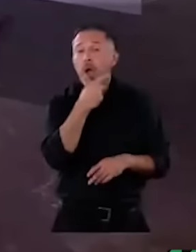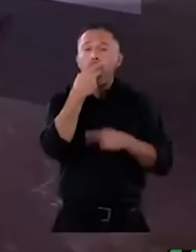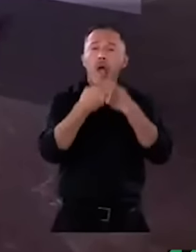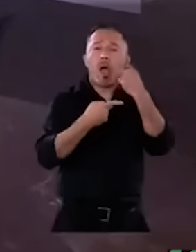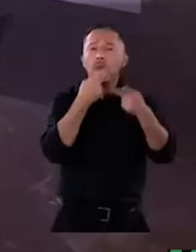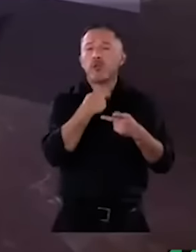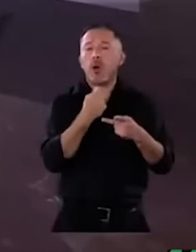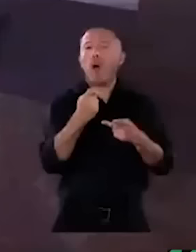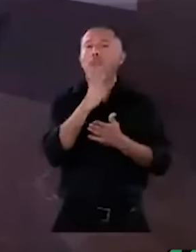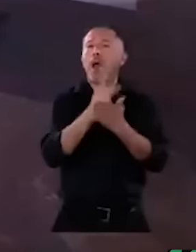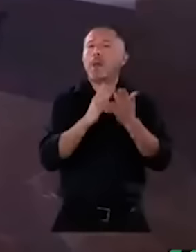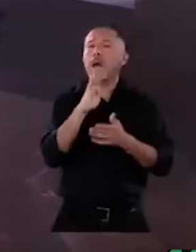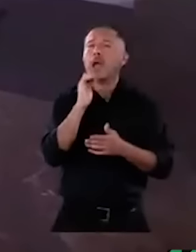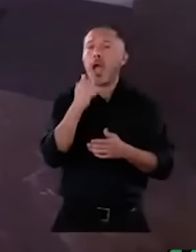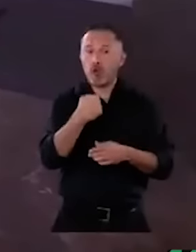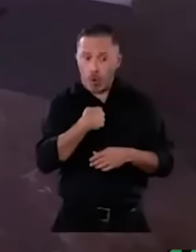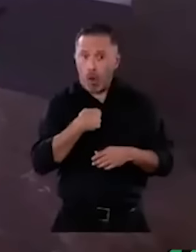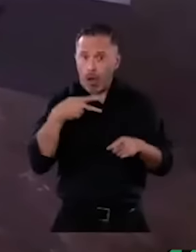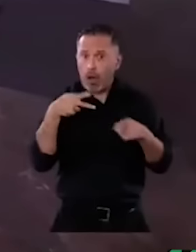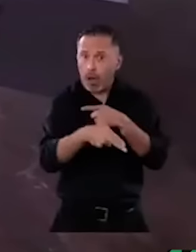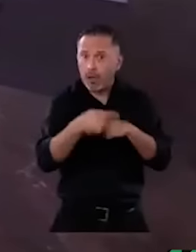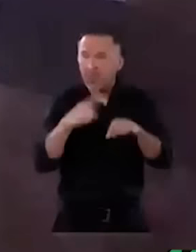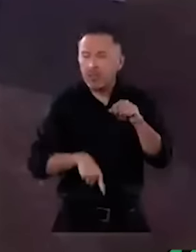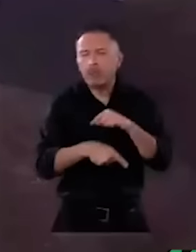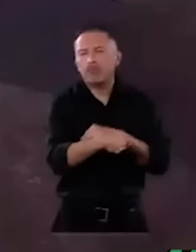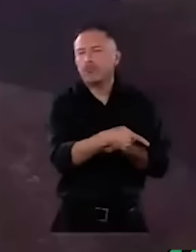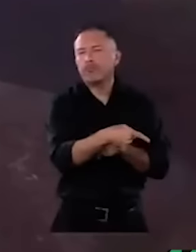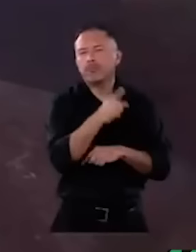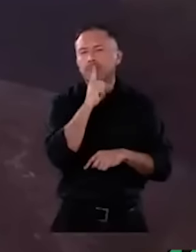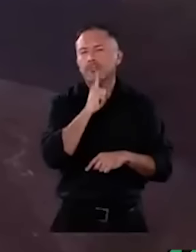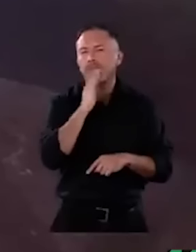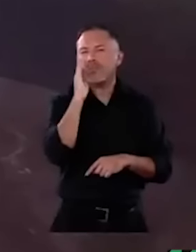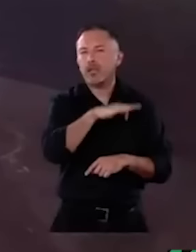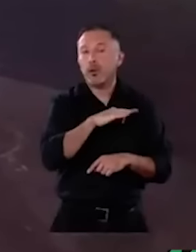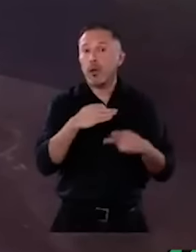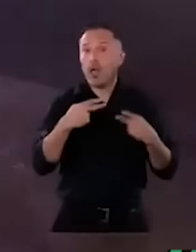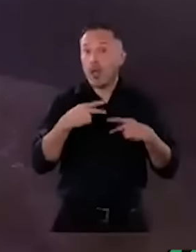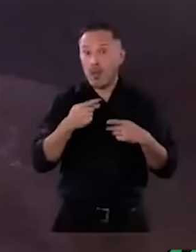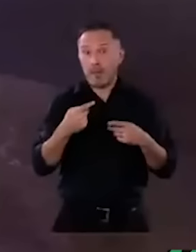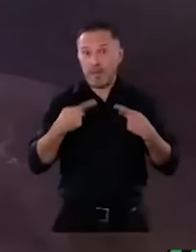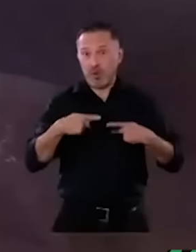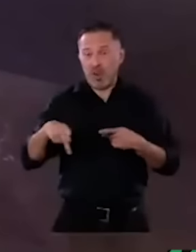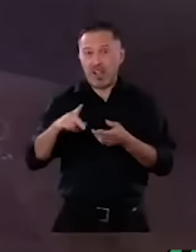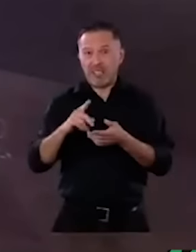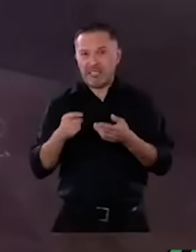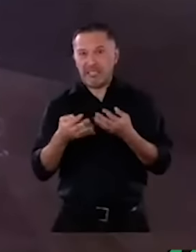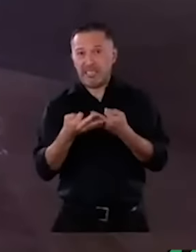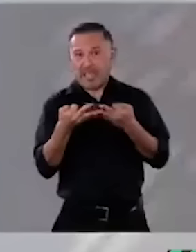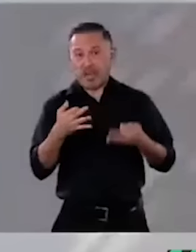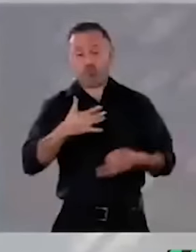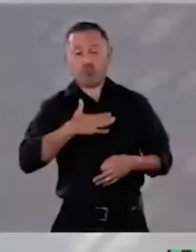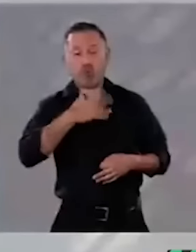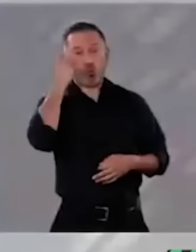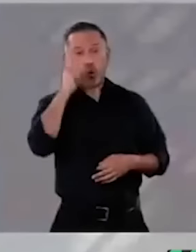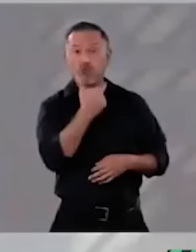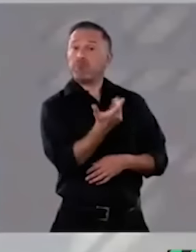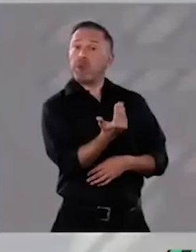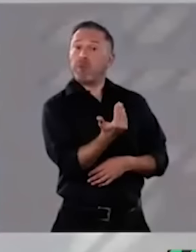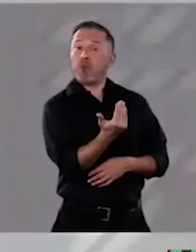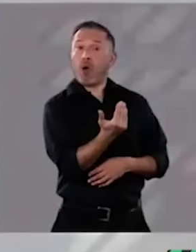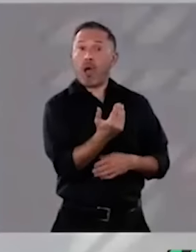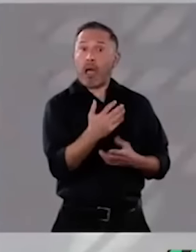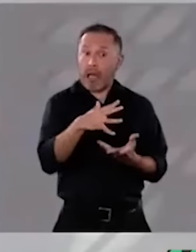sociales. Eso es falso. Los extorsionadores cobran piso. Pero ellos le extorsionan a la gente diciéndole que si no votan por